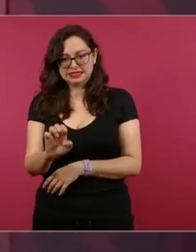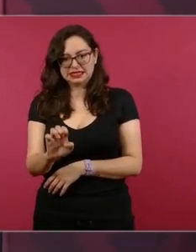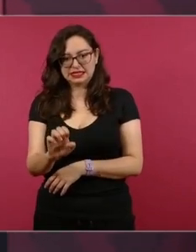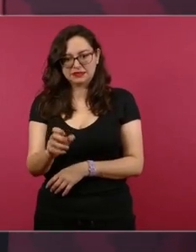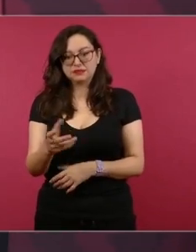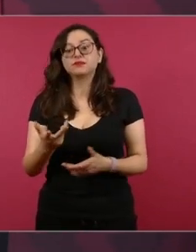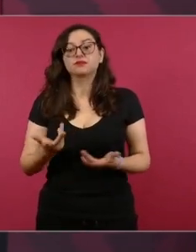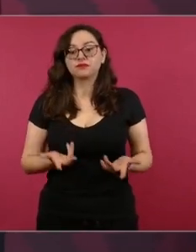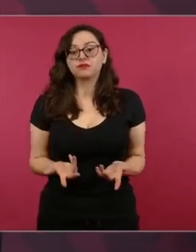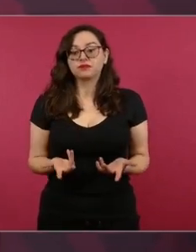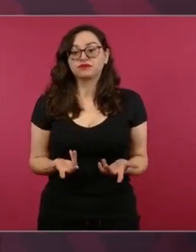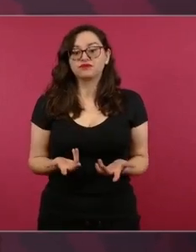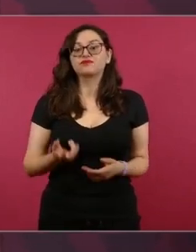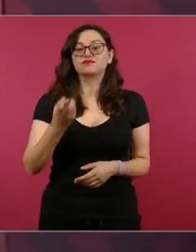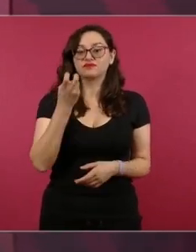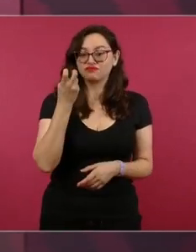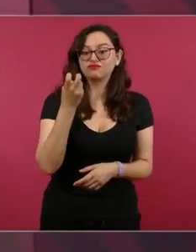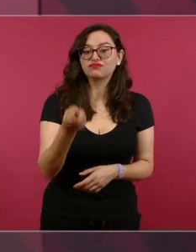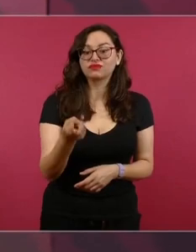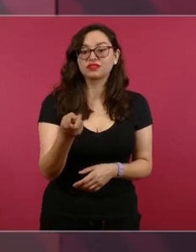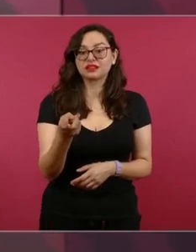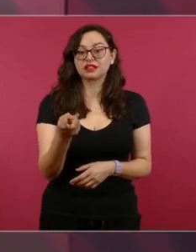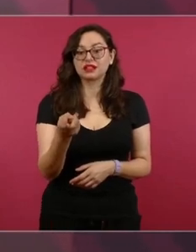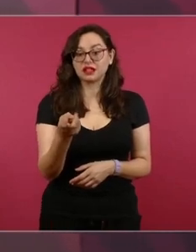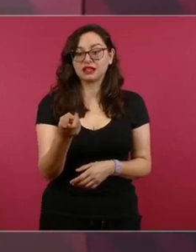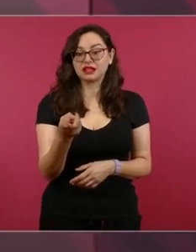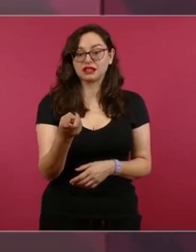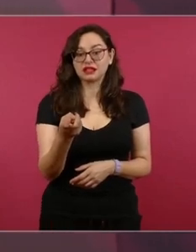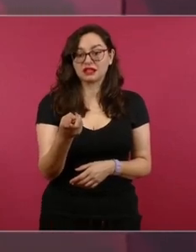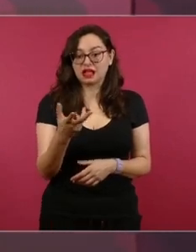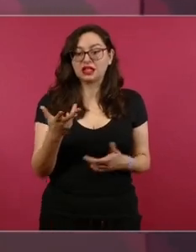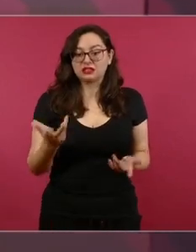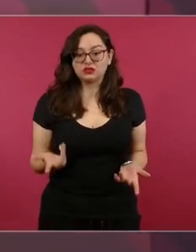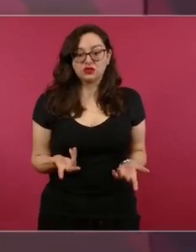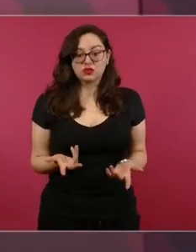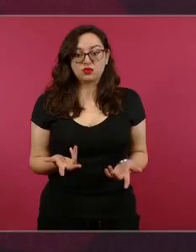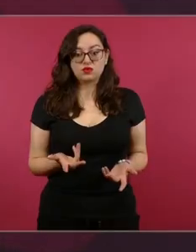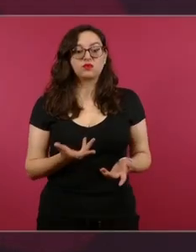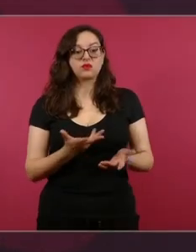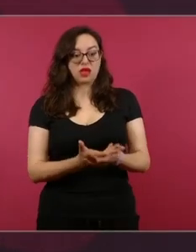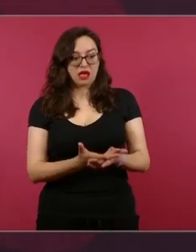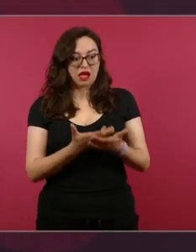de que se toma la decisión de crear un fondo